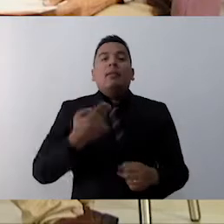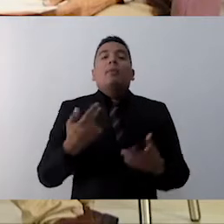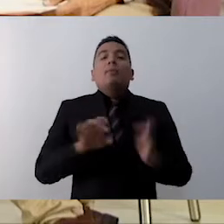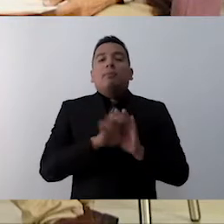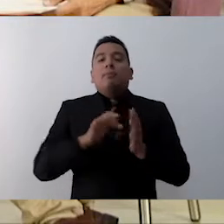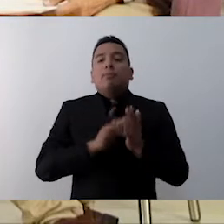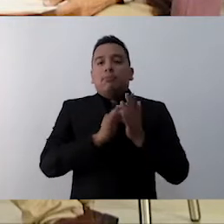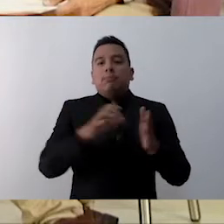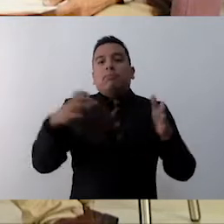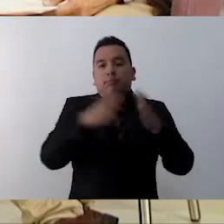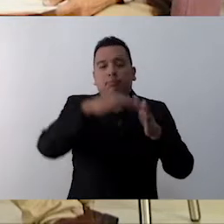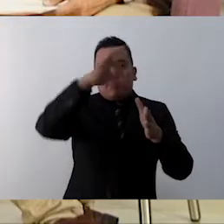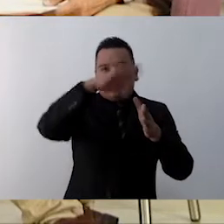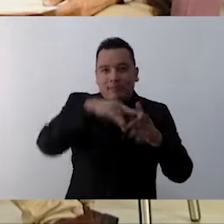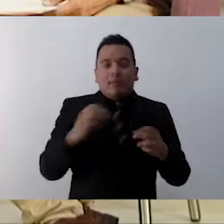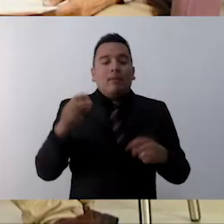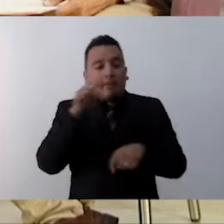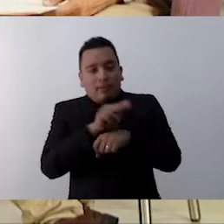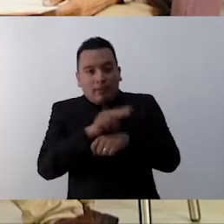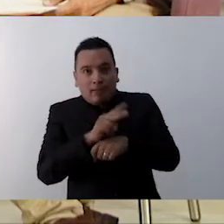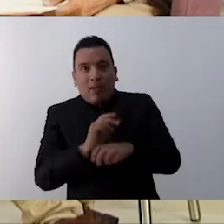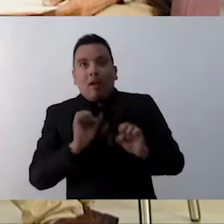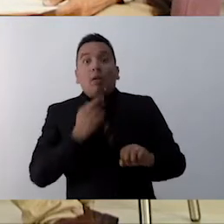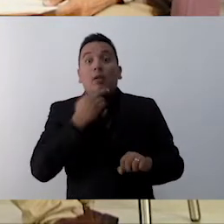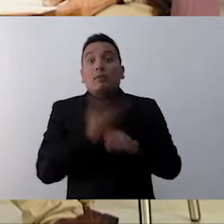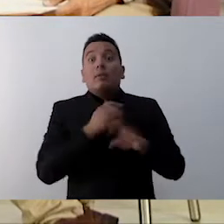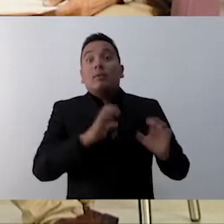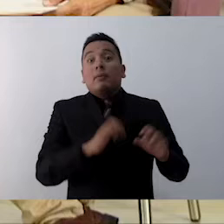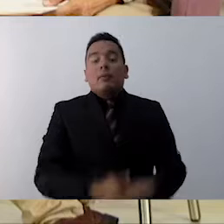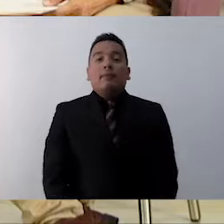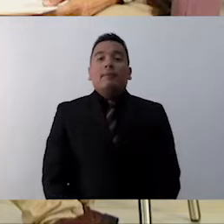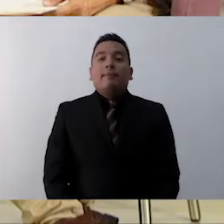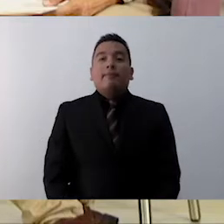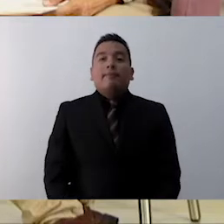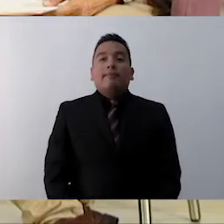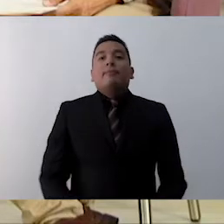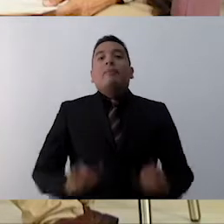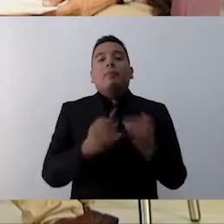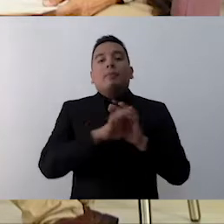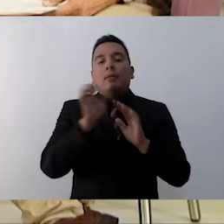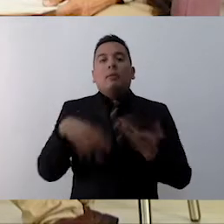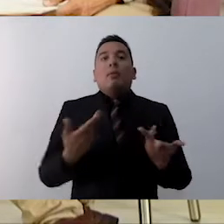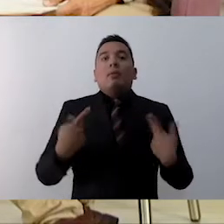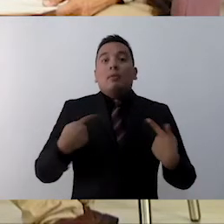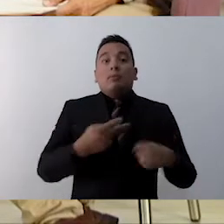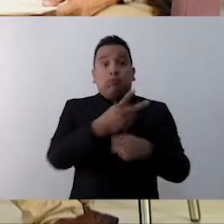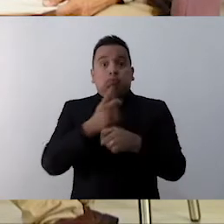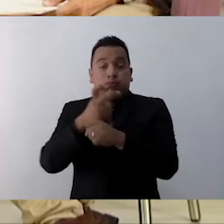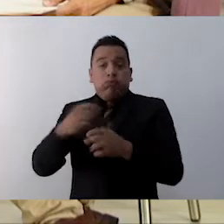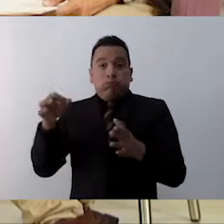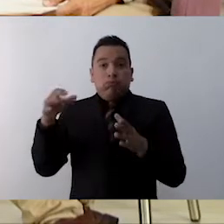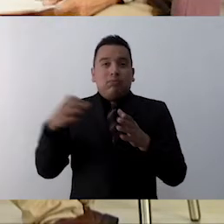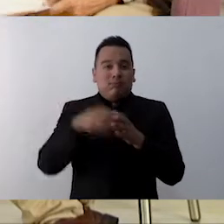participar tanto en el tema de las casillas electorales como funcionarios y funcionarios de casilla, seguramente también la promoción del voto, eso